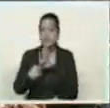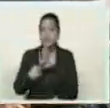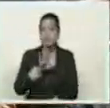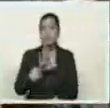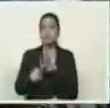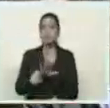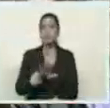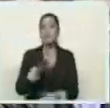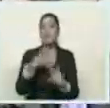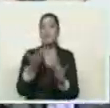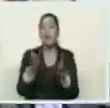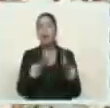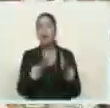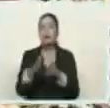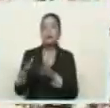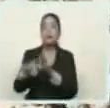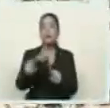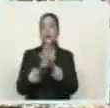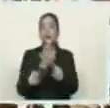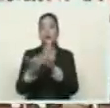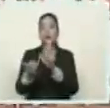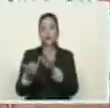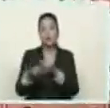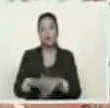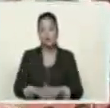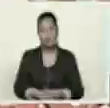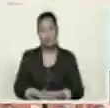a través del camino constituyente